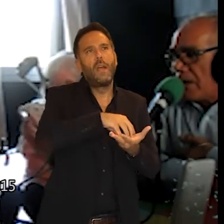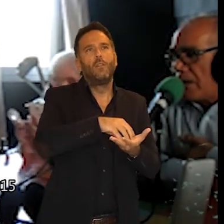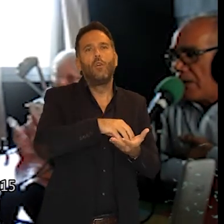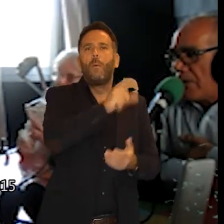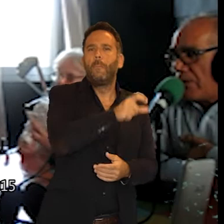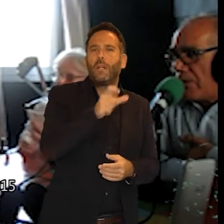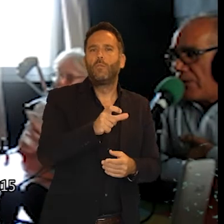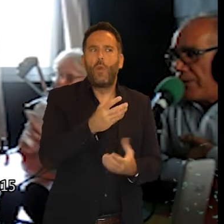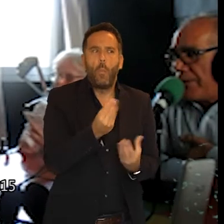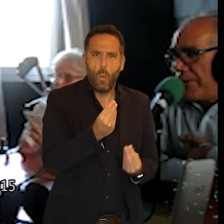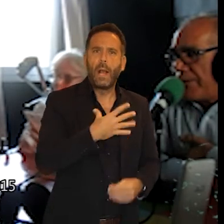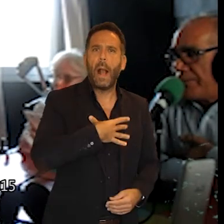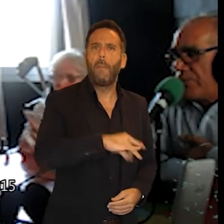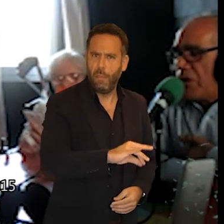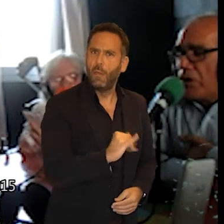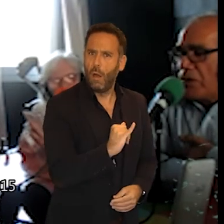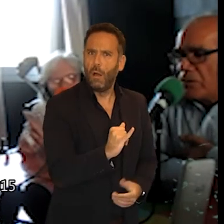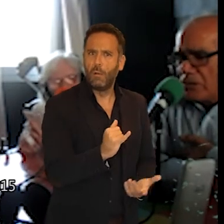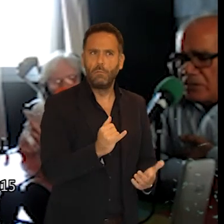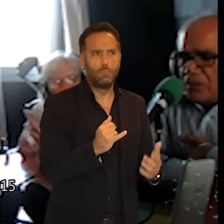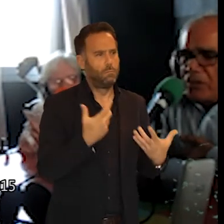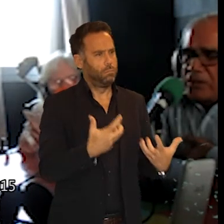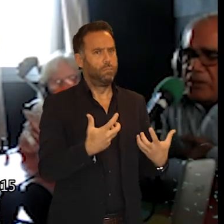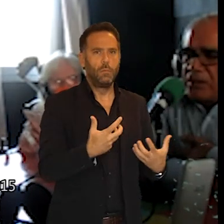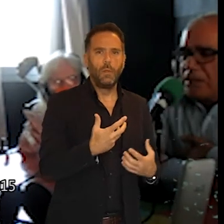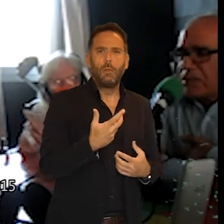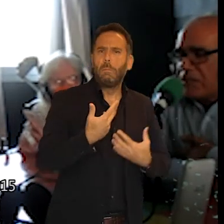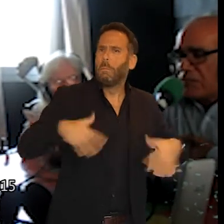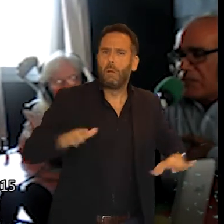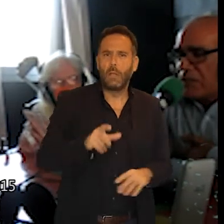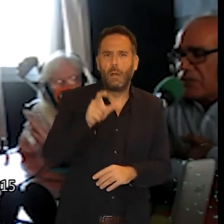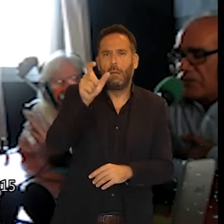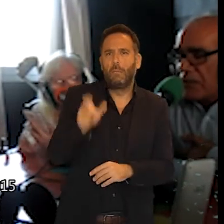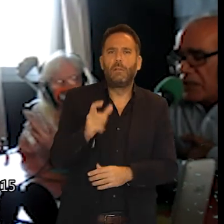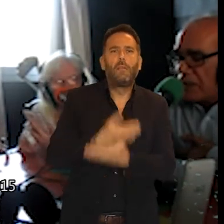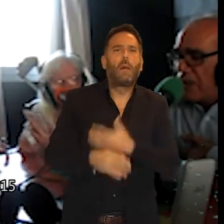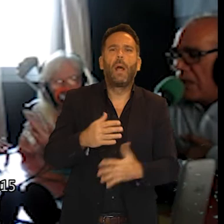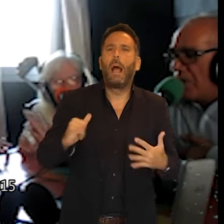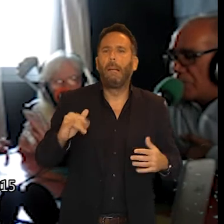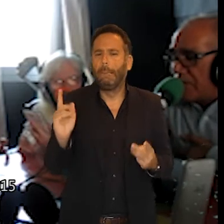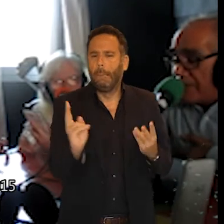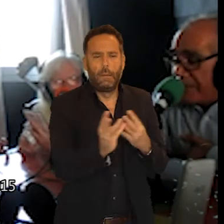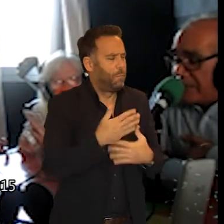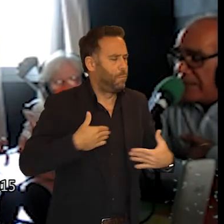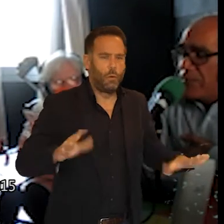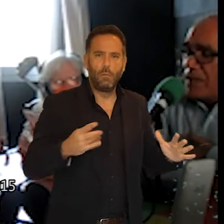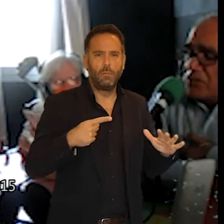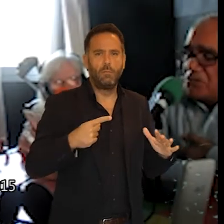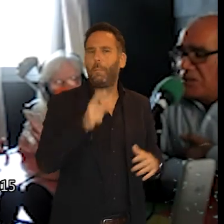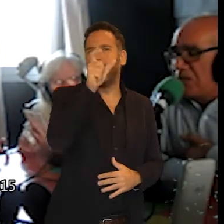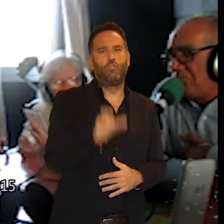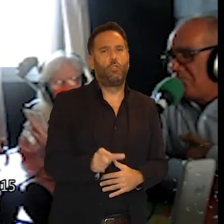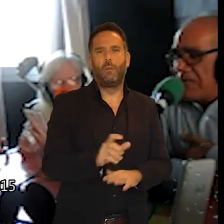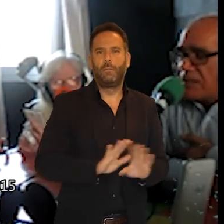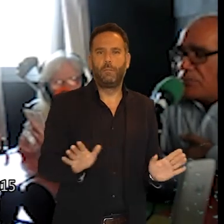muy capacitadas, claro. sin diferenciación de lo que tengan grabado o del tipo de discapacidad que tengan. Somos personas. Es